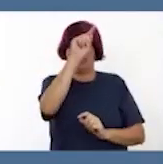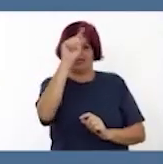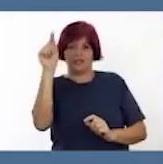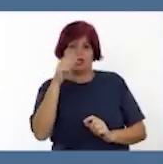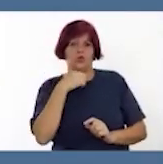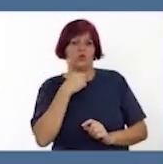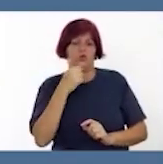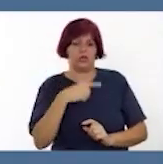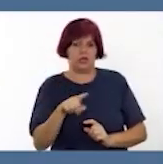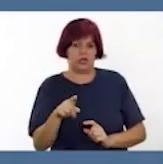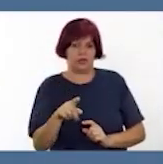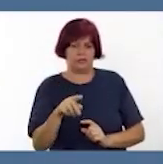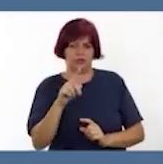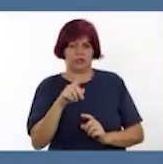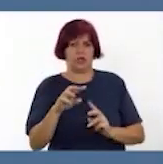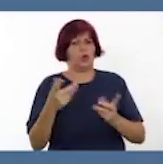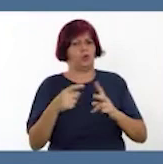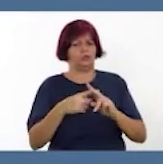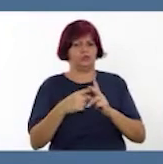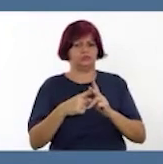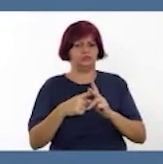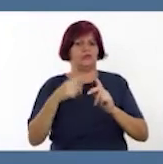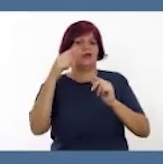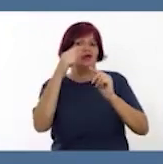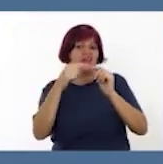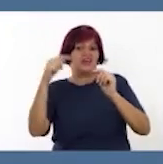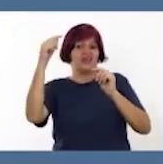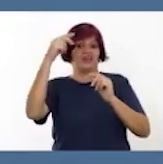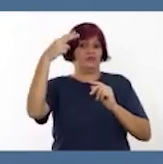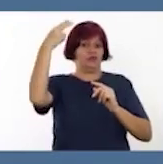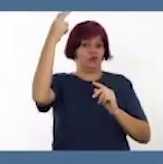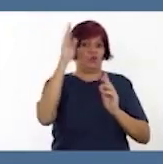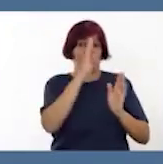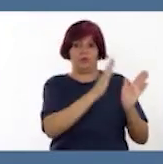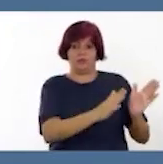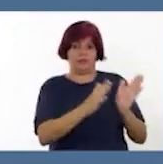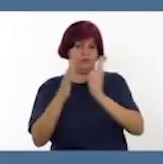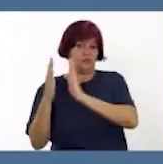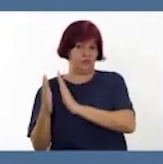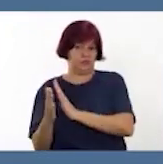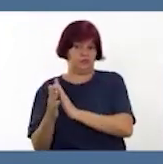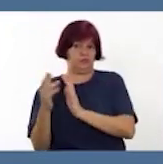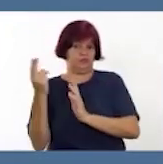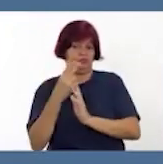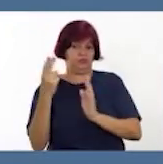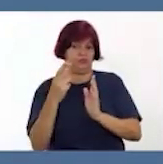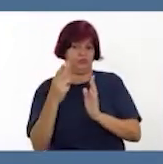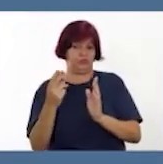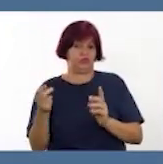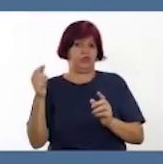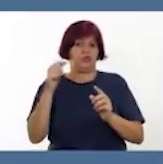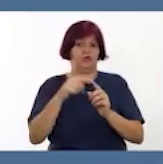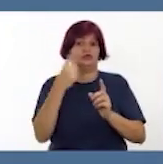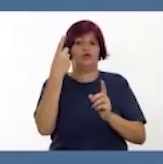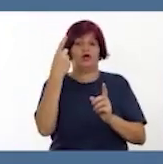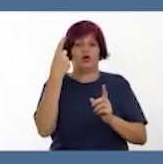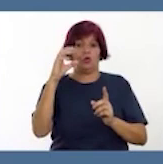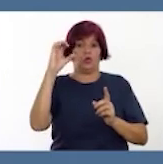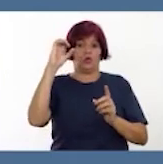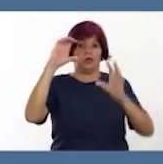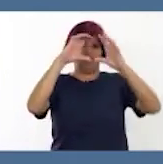ecuaciones radicales. Ahí tienen un ejemplo. Las ecuaciones radicales, como ustedes saben, se resuelven elevando al cuadrado ambos miembros